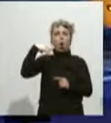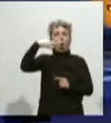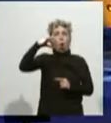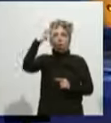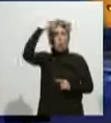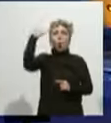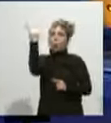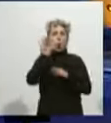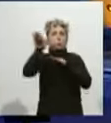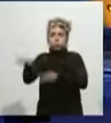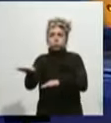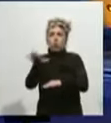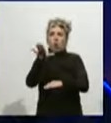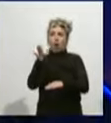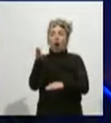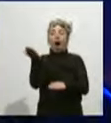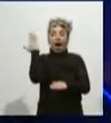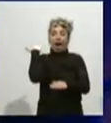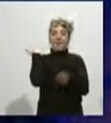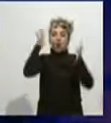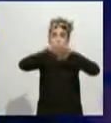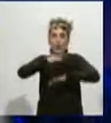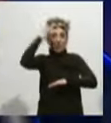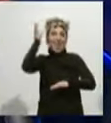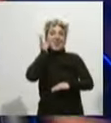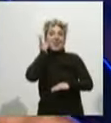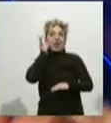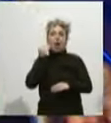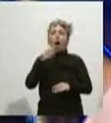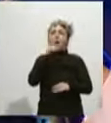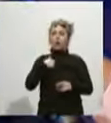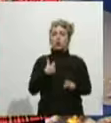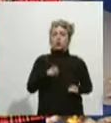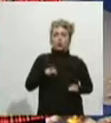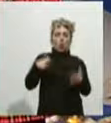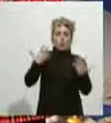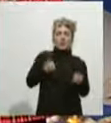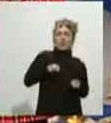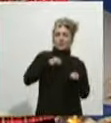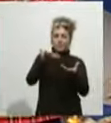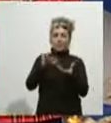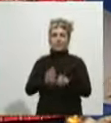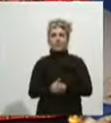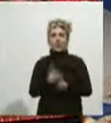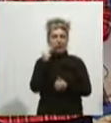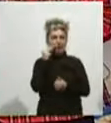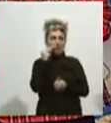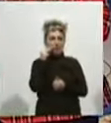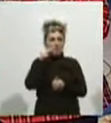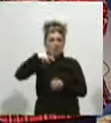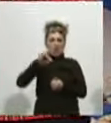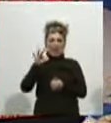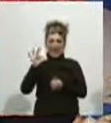que ya la vimos anoche. Pues yo te tenía una sorpresa, aguántame. A ver. Qué miedo, Matías, ¿o qué